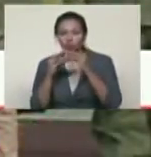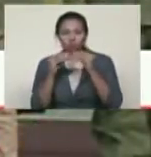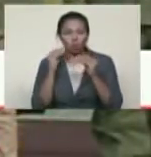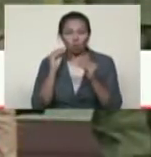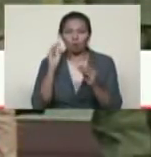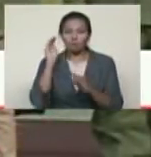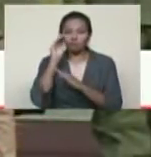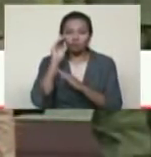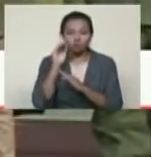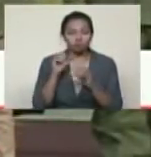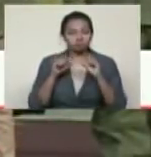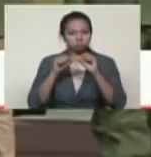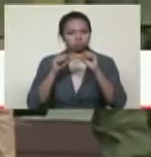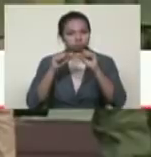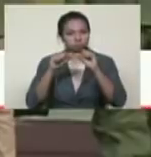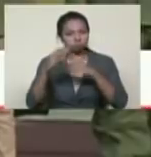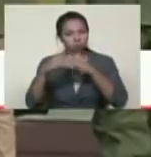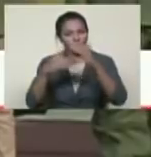horizonte.